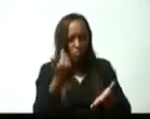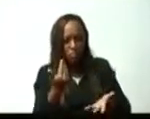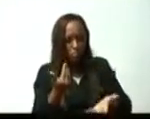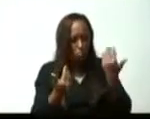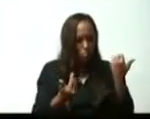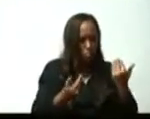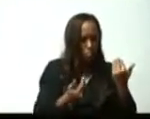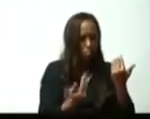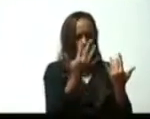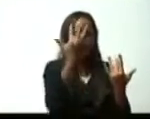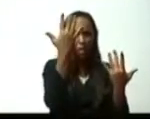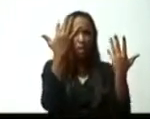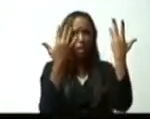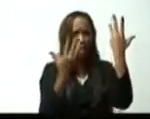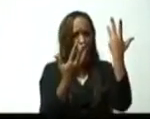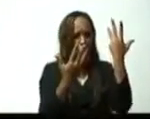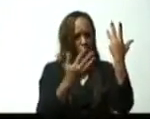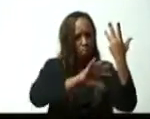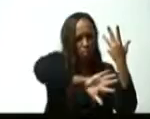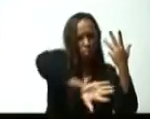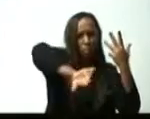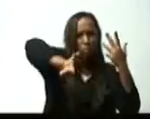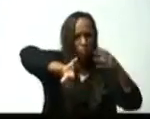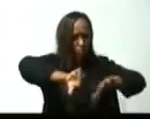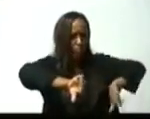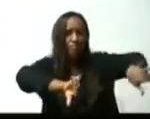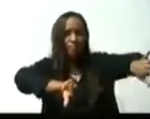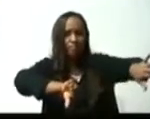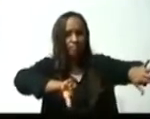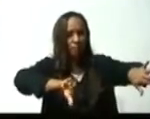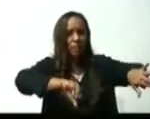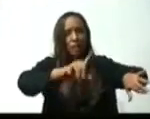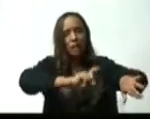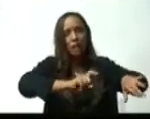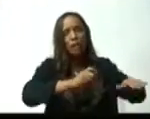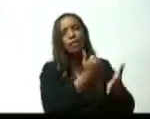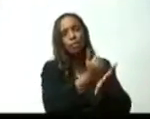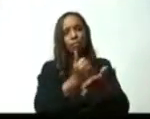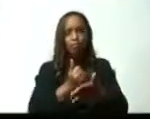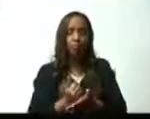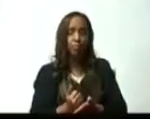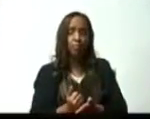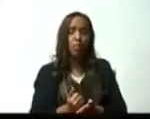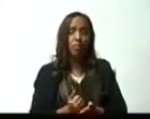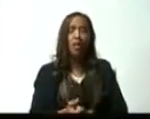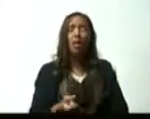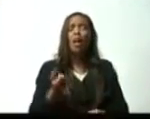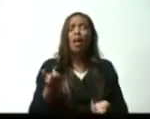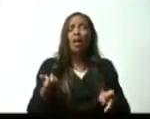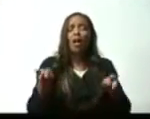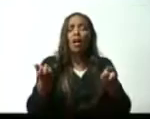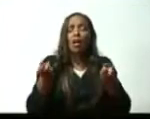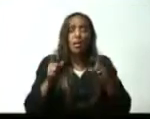todos los fenómenos todos los años y que debemos de prepararnos mejor,